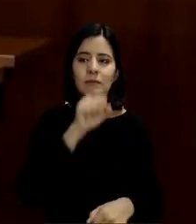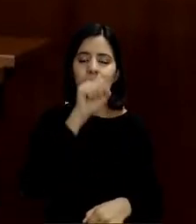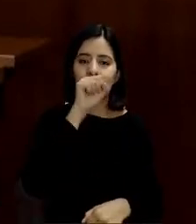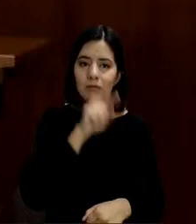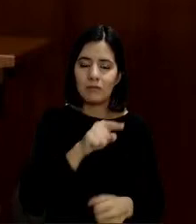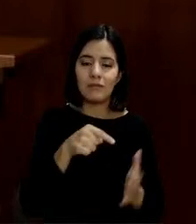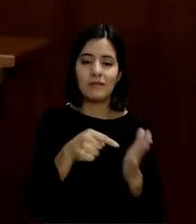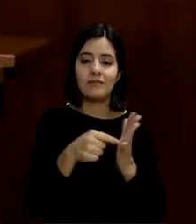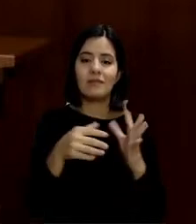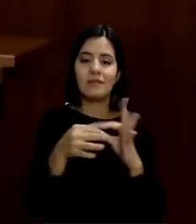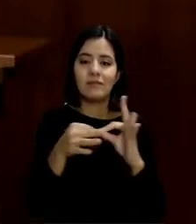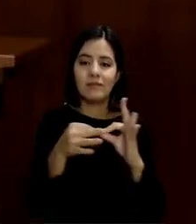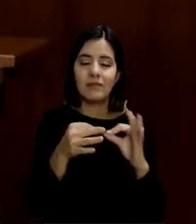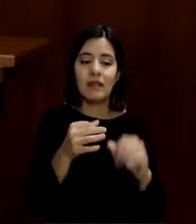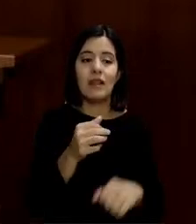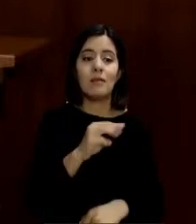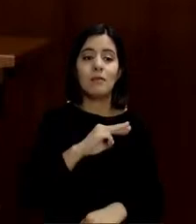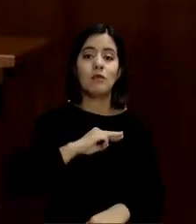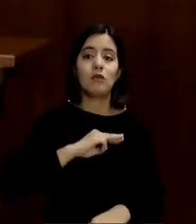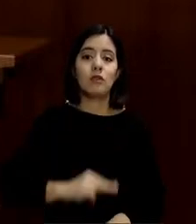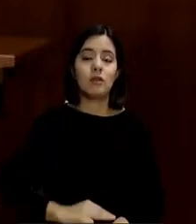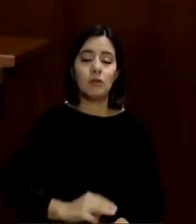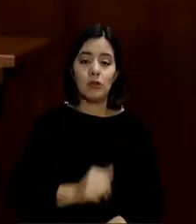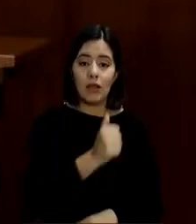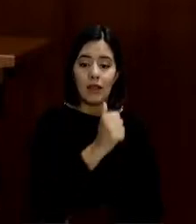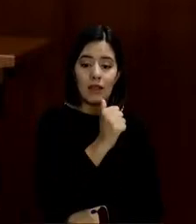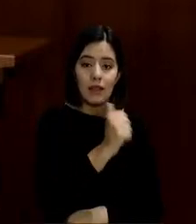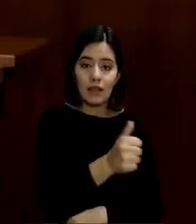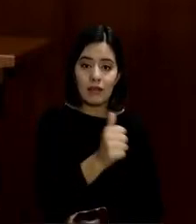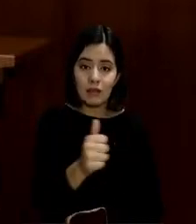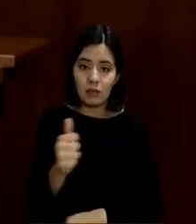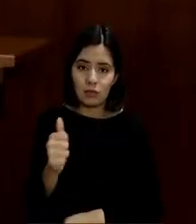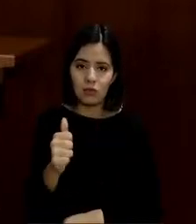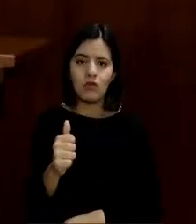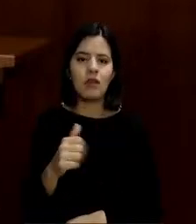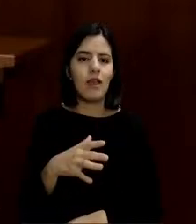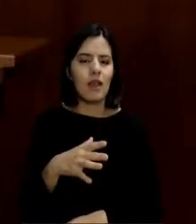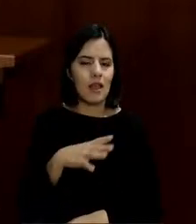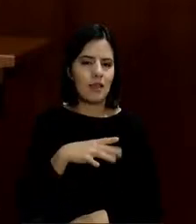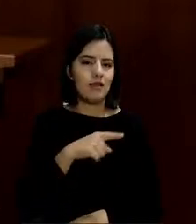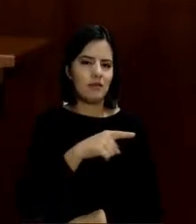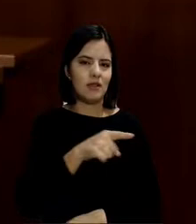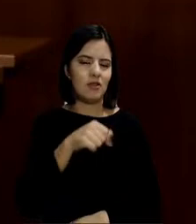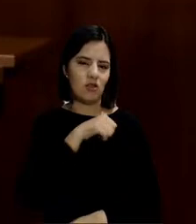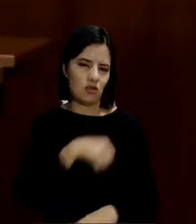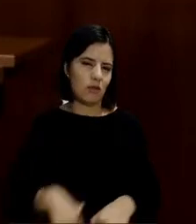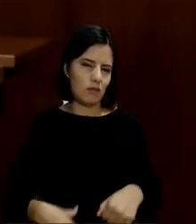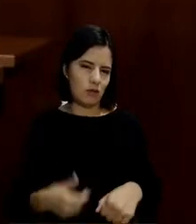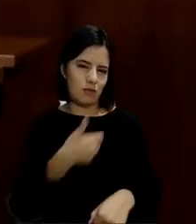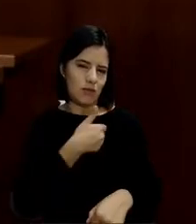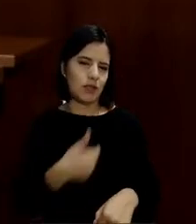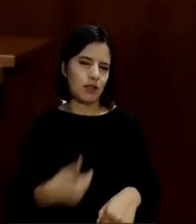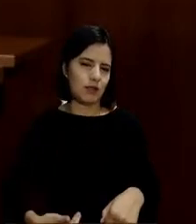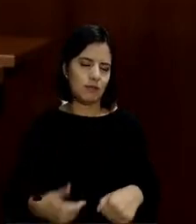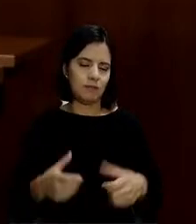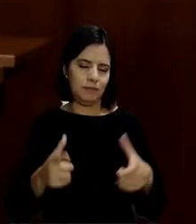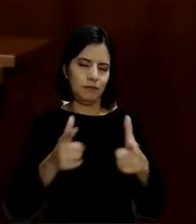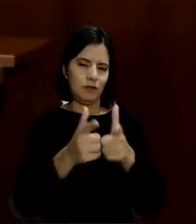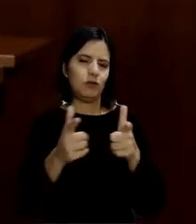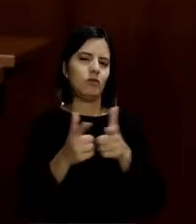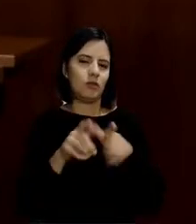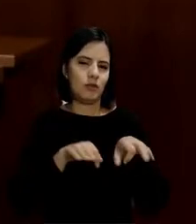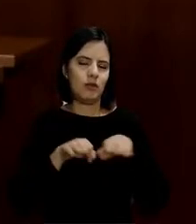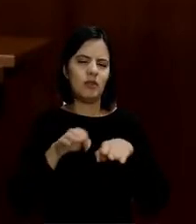especifica que cada municipio será gobernado por un ayuntamiento de elección popular directa y no habrá ninguna autoridad